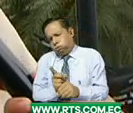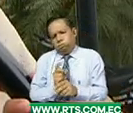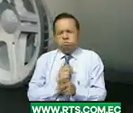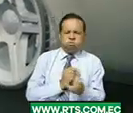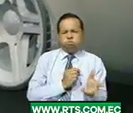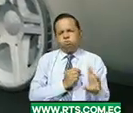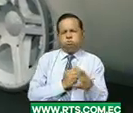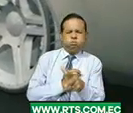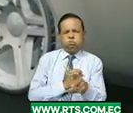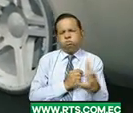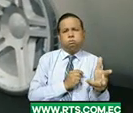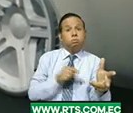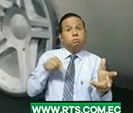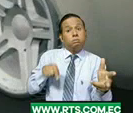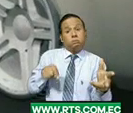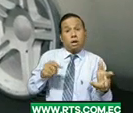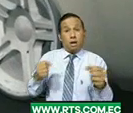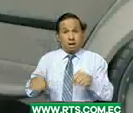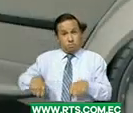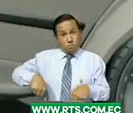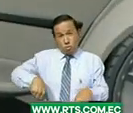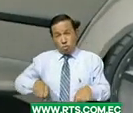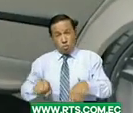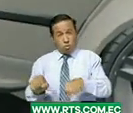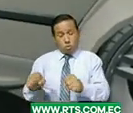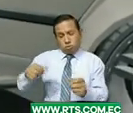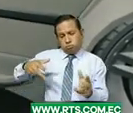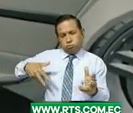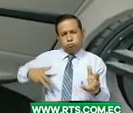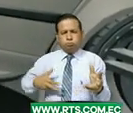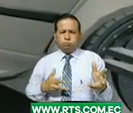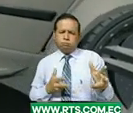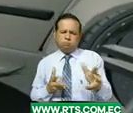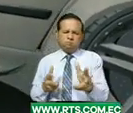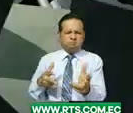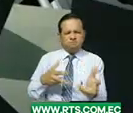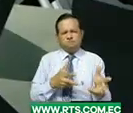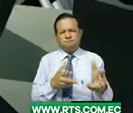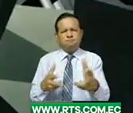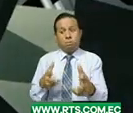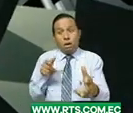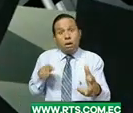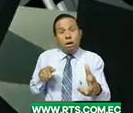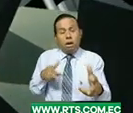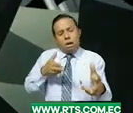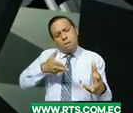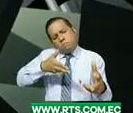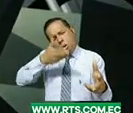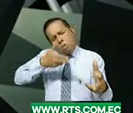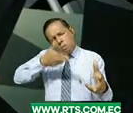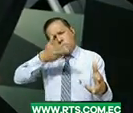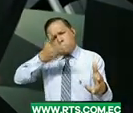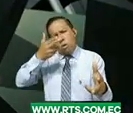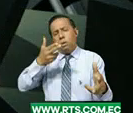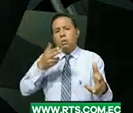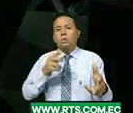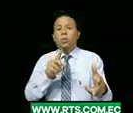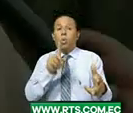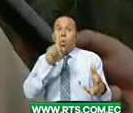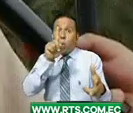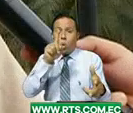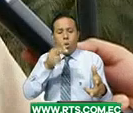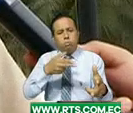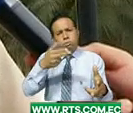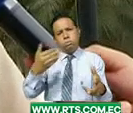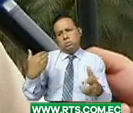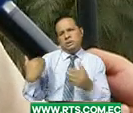Belén, esta motocicleta procede a realizarle unos disparos hacia el vehículo, impactando uno de ellos